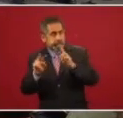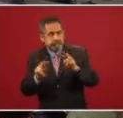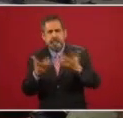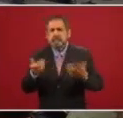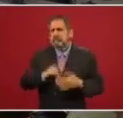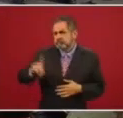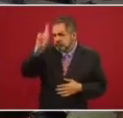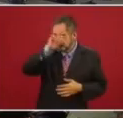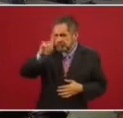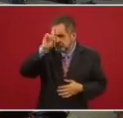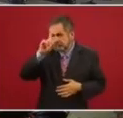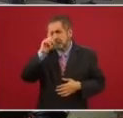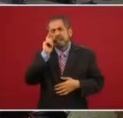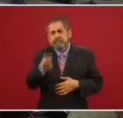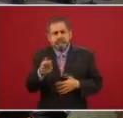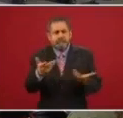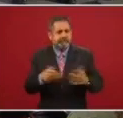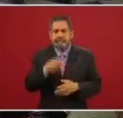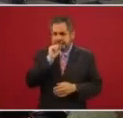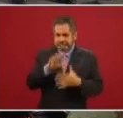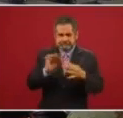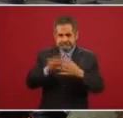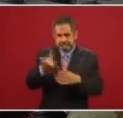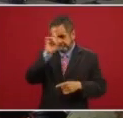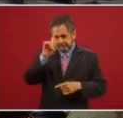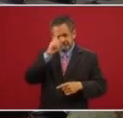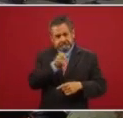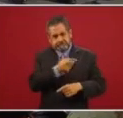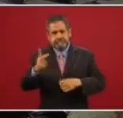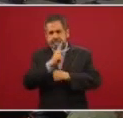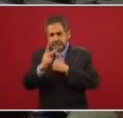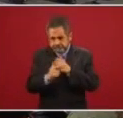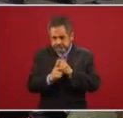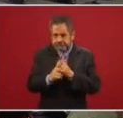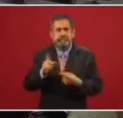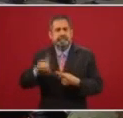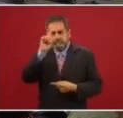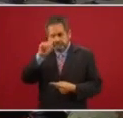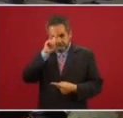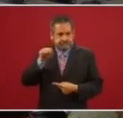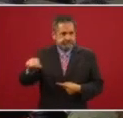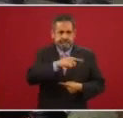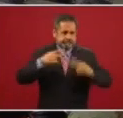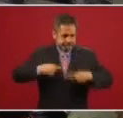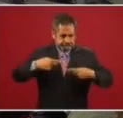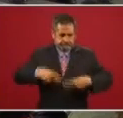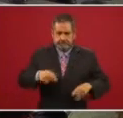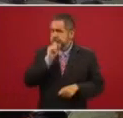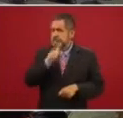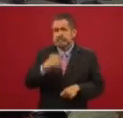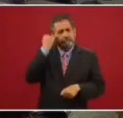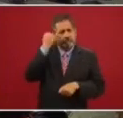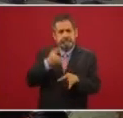siguen siendo las mismas las recomendaciones para los países las recomendaciones para nosotros mismos seguimos trabajando en la misma